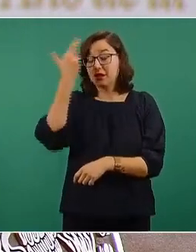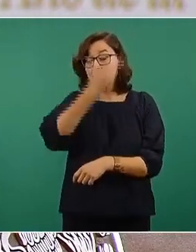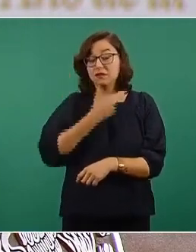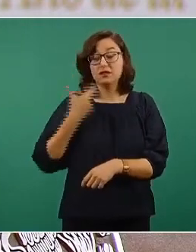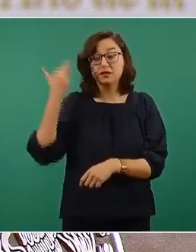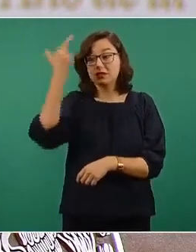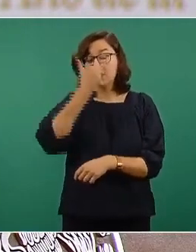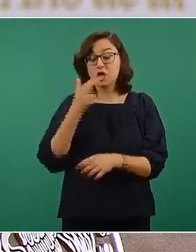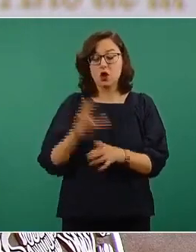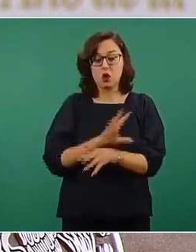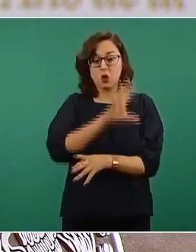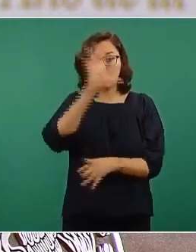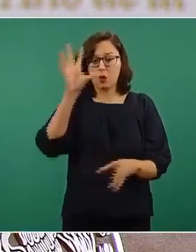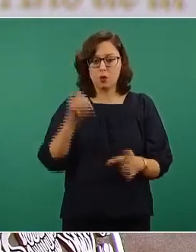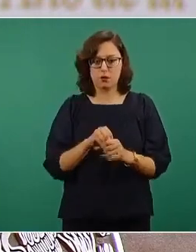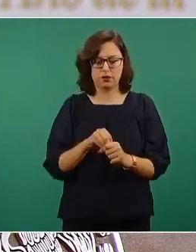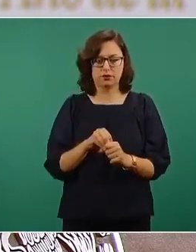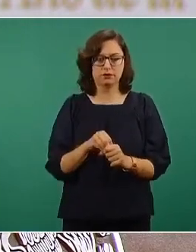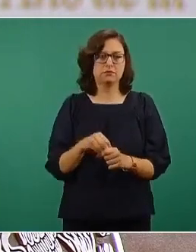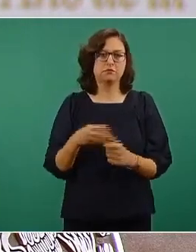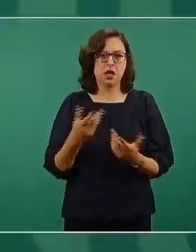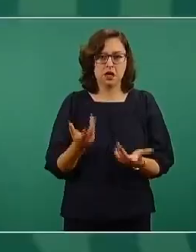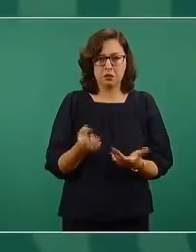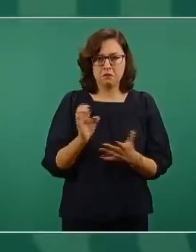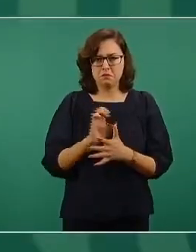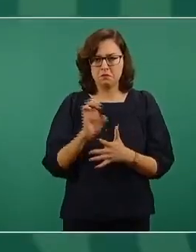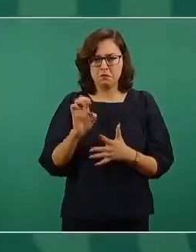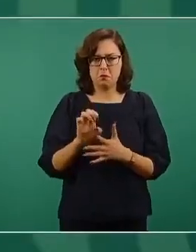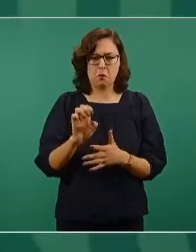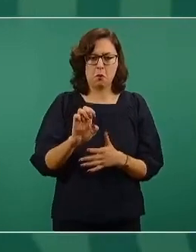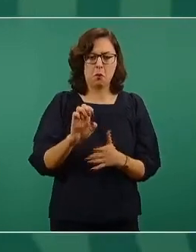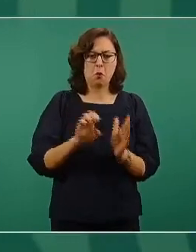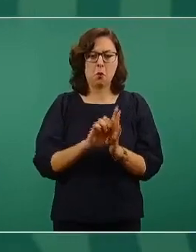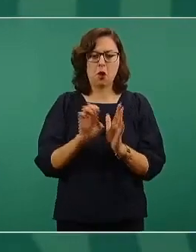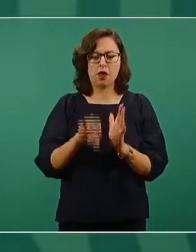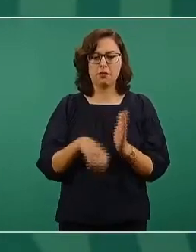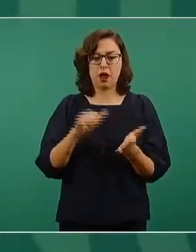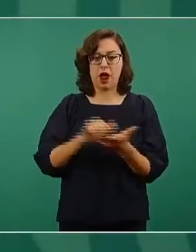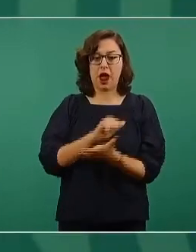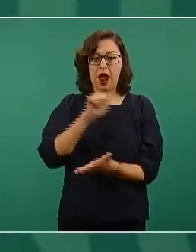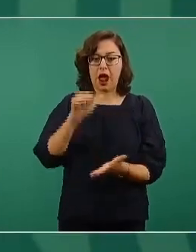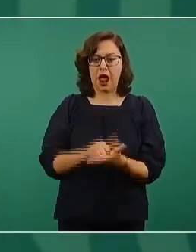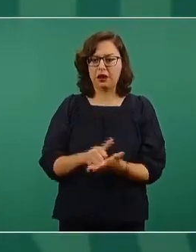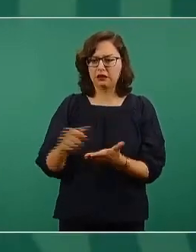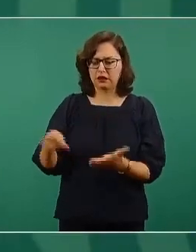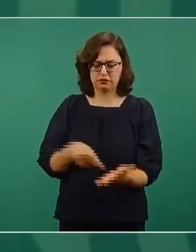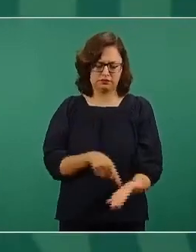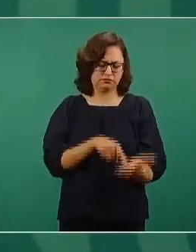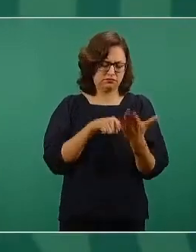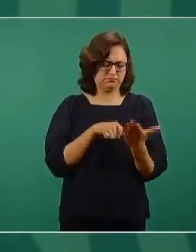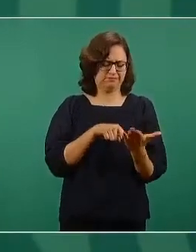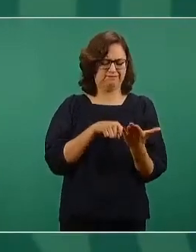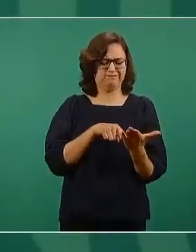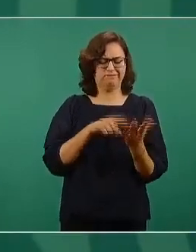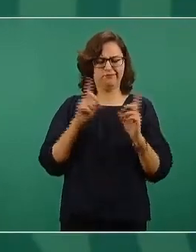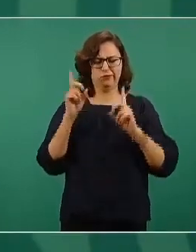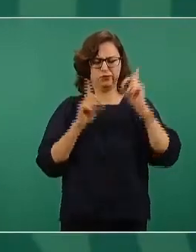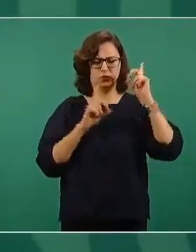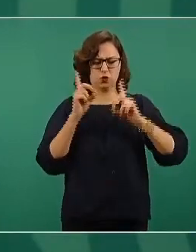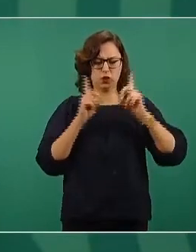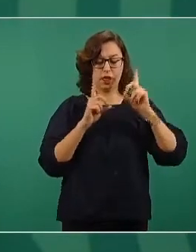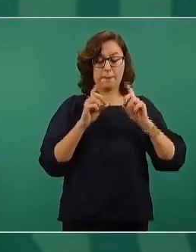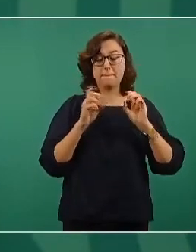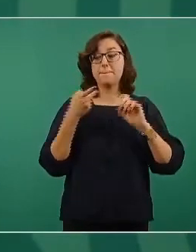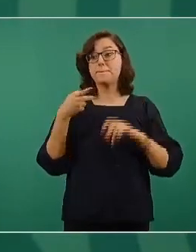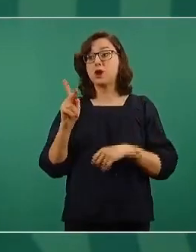en algunos casos, por ejemplo, que el acta diga algo, pero tengan la nota médica, por ejemplo, o el